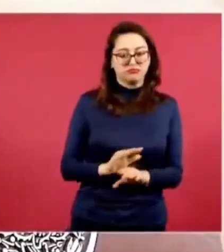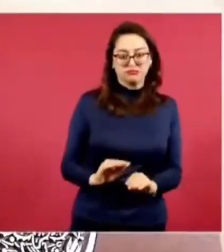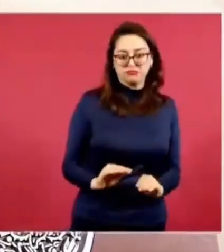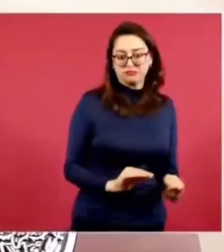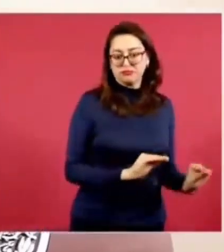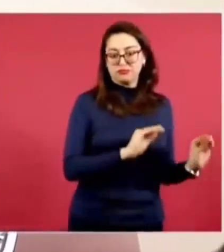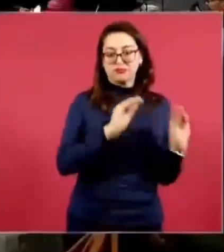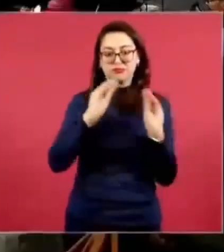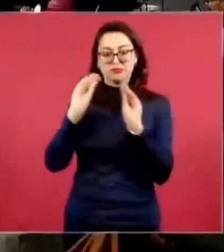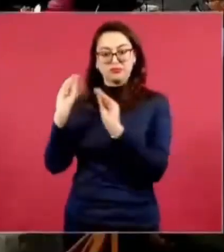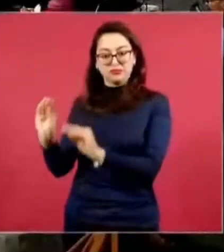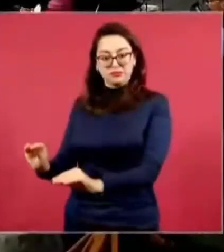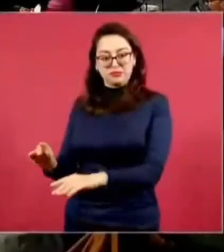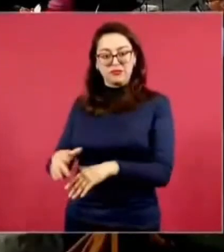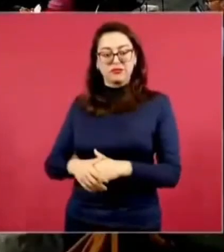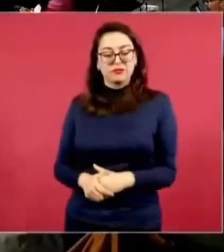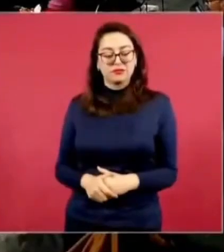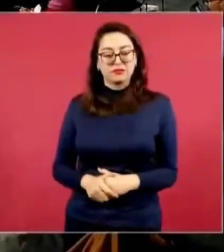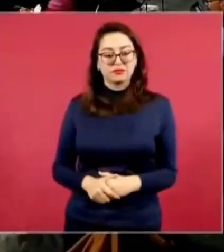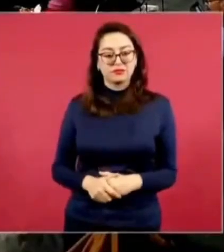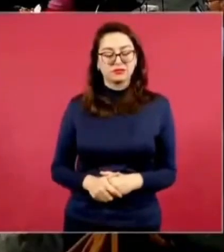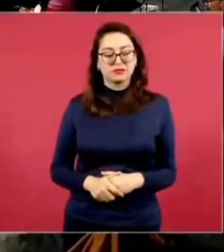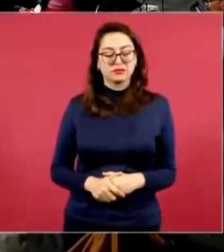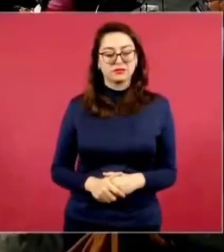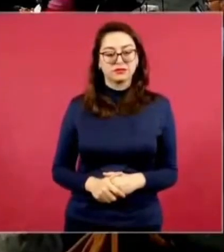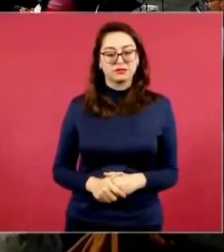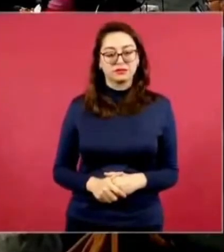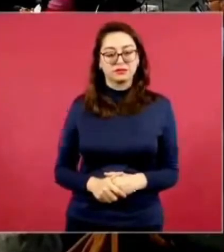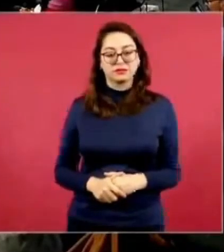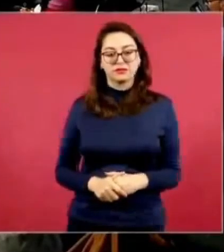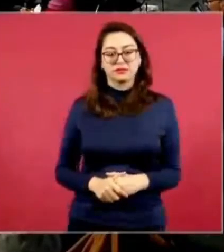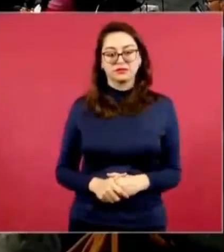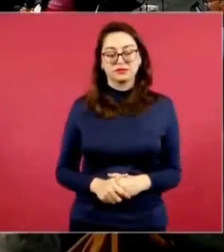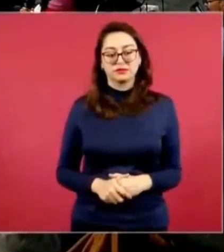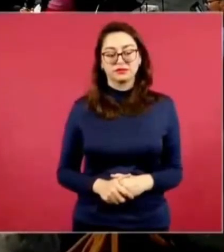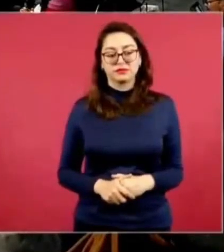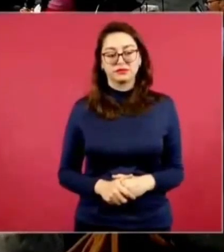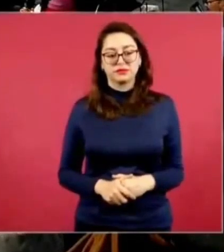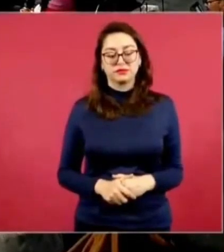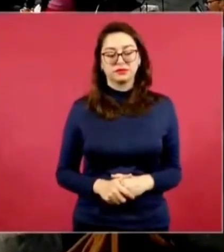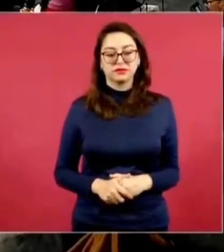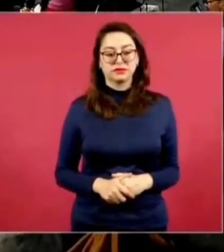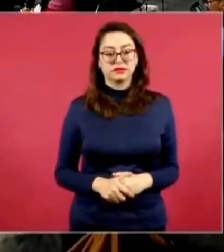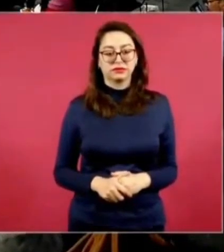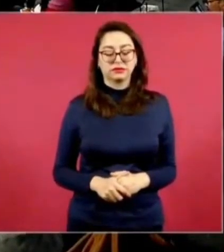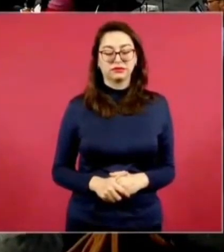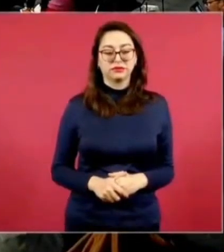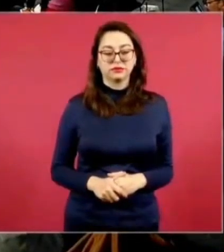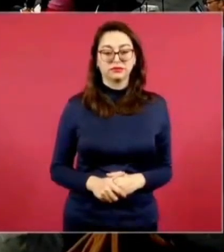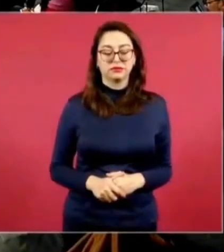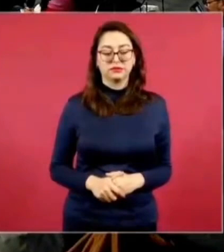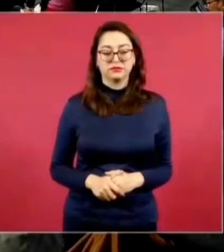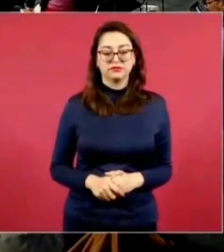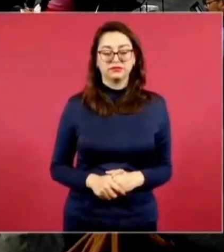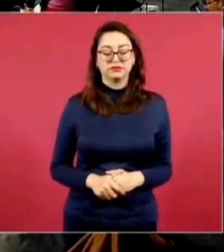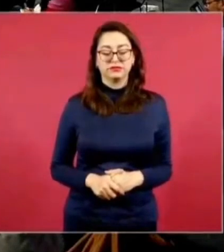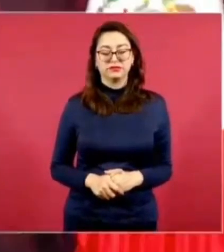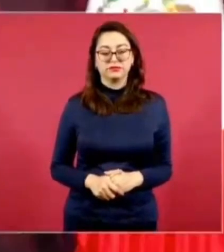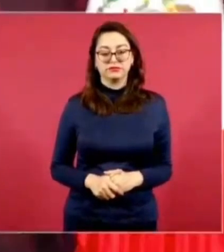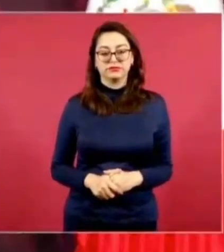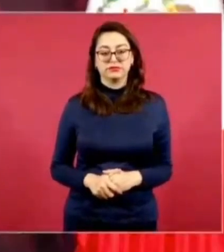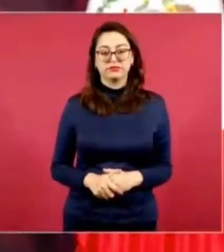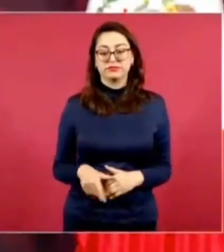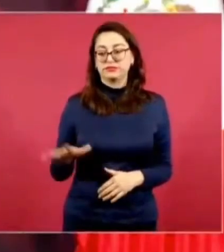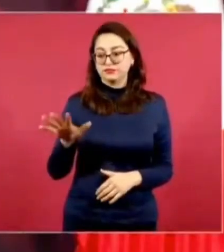que estamos estamos viendo de las zonas arqueológicas es muy cerca